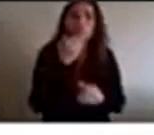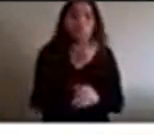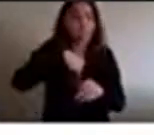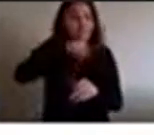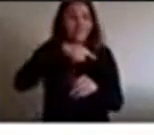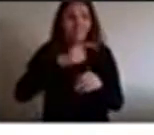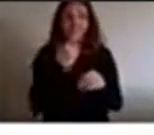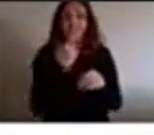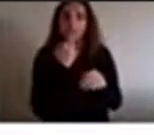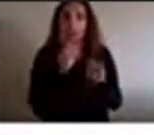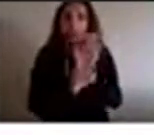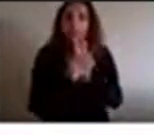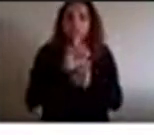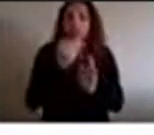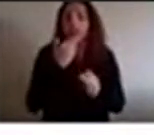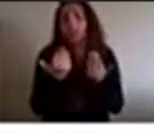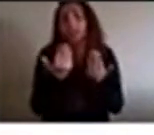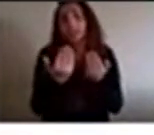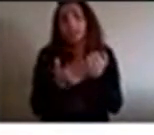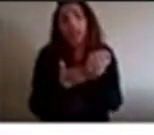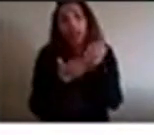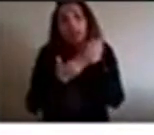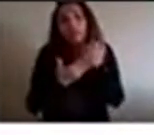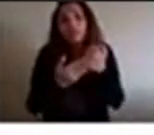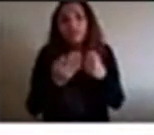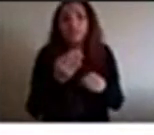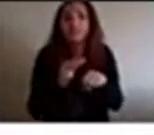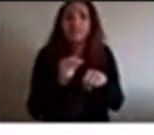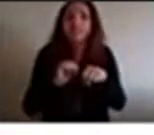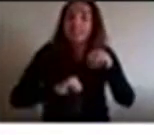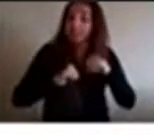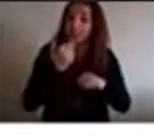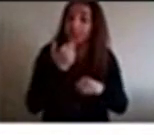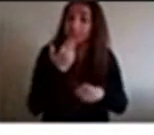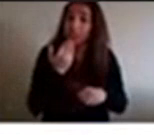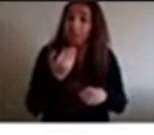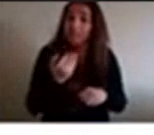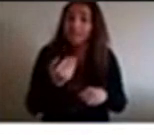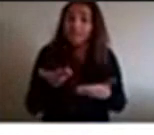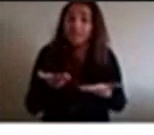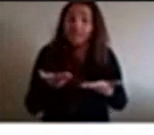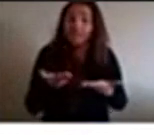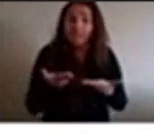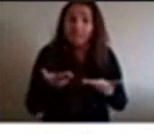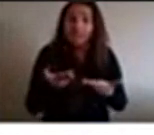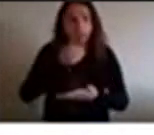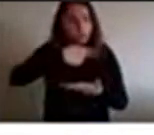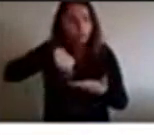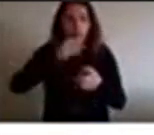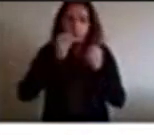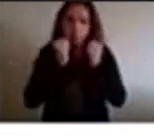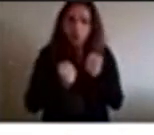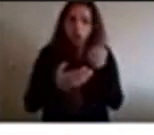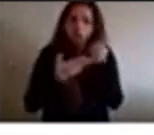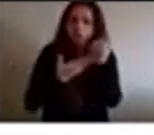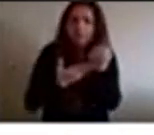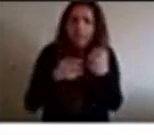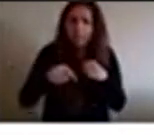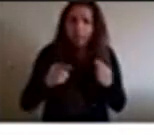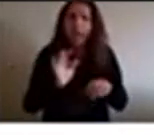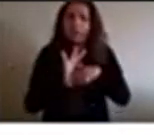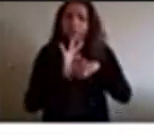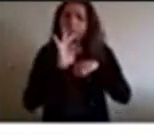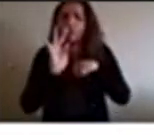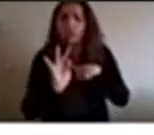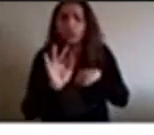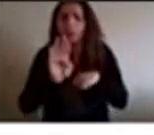ayuda empresarial, y pues qué más que todos pudiéramos aportar a esta fundación. El trabajo es importante